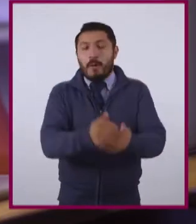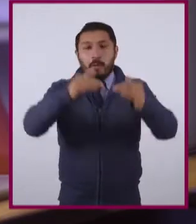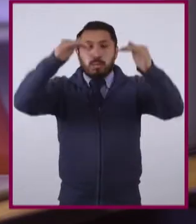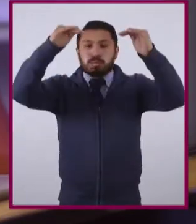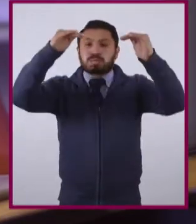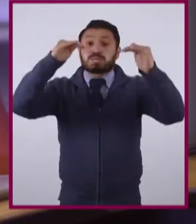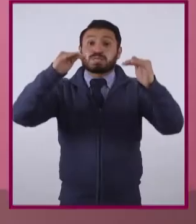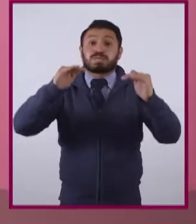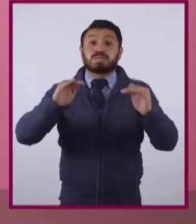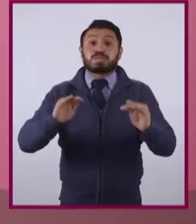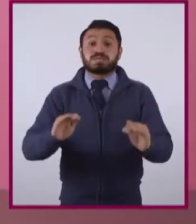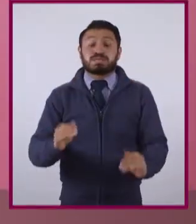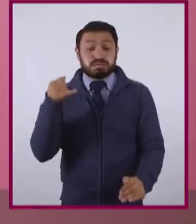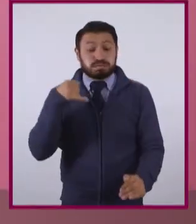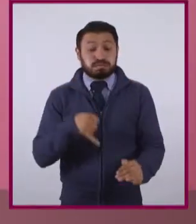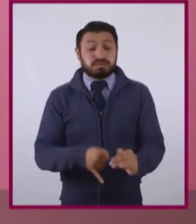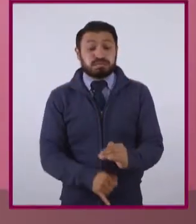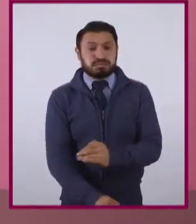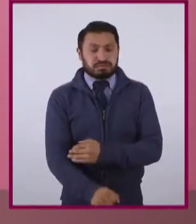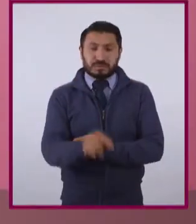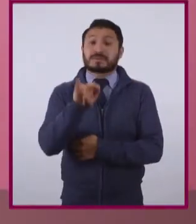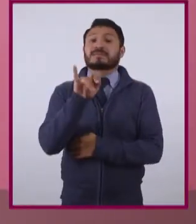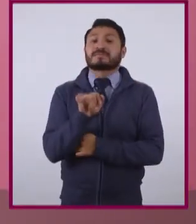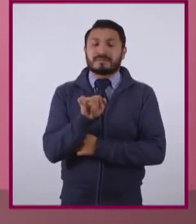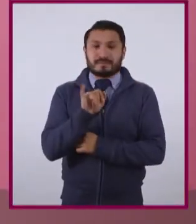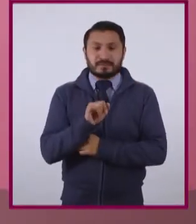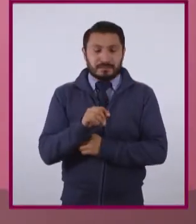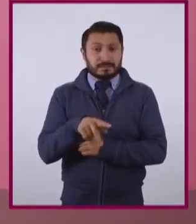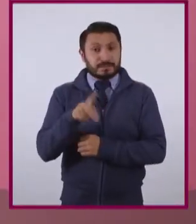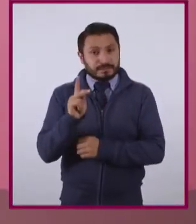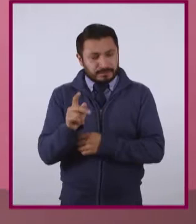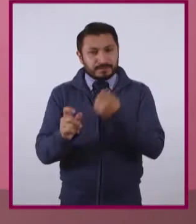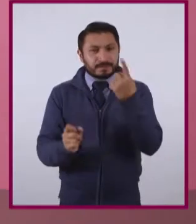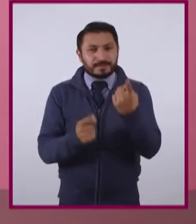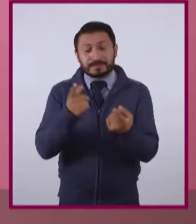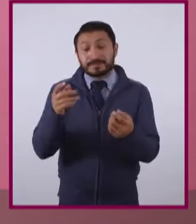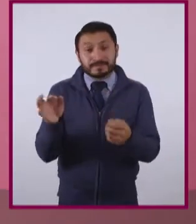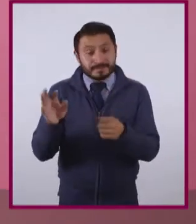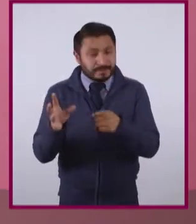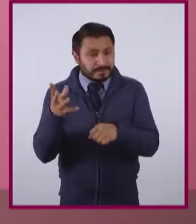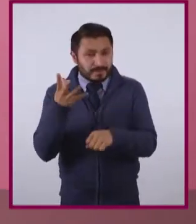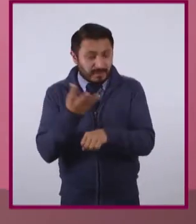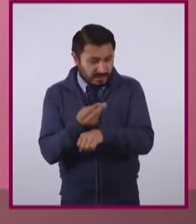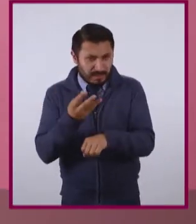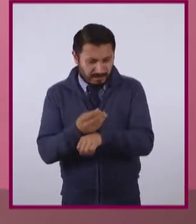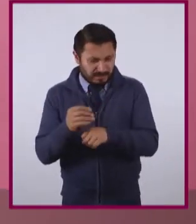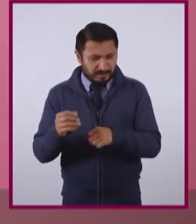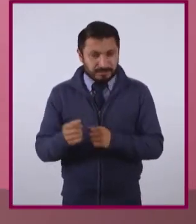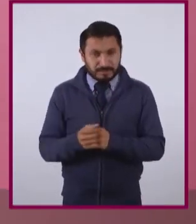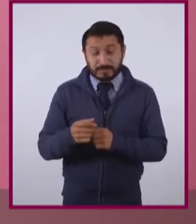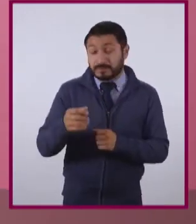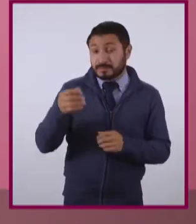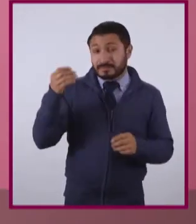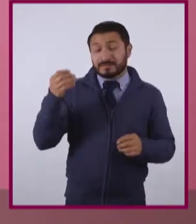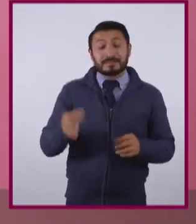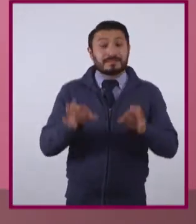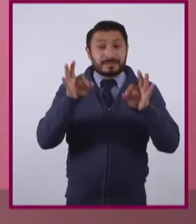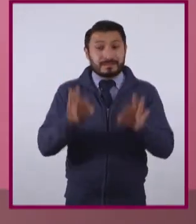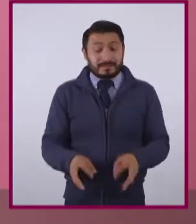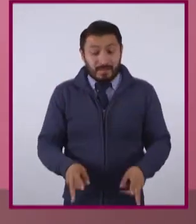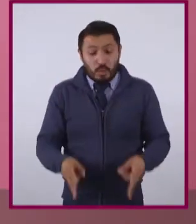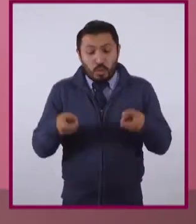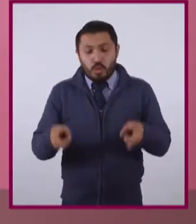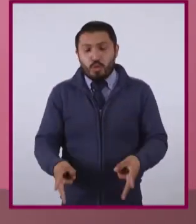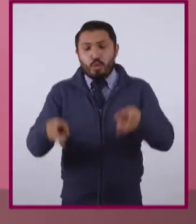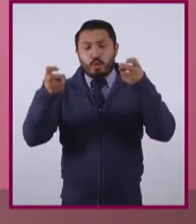por completo? Me temo que sí, Shadani, pero existen algunas posibles soluciones. Lo ideal sería dejar de extraer agua de